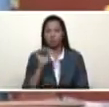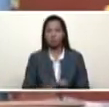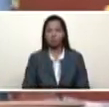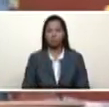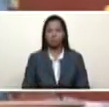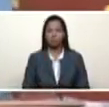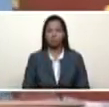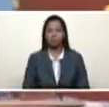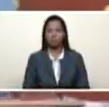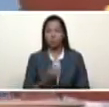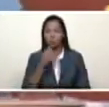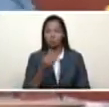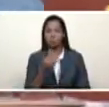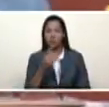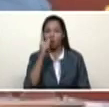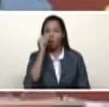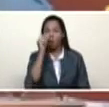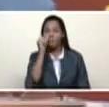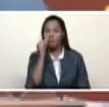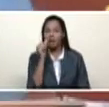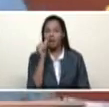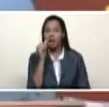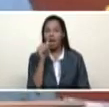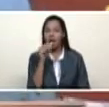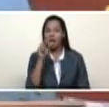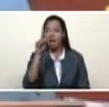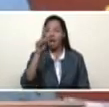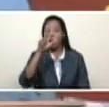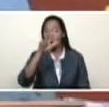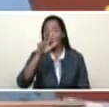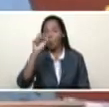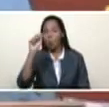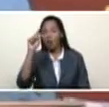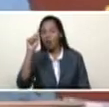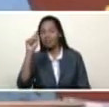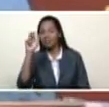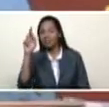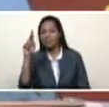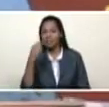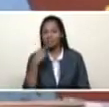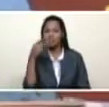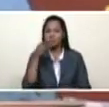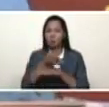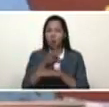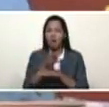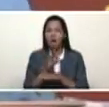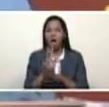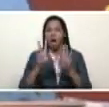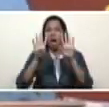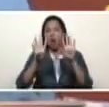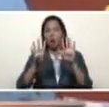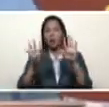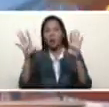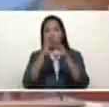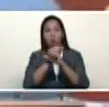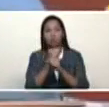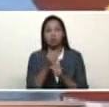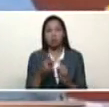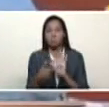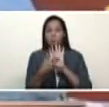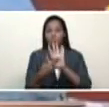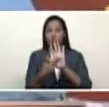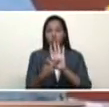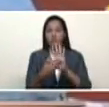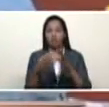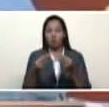Como dice Walter Martínez, con los acontecimientos en pleno desarrollo, salgo a las 9 de la noche a dar la cara con el alto mando político y